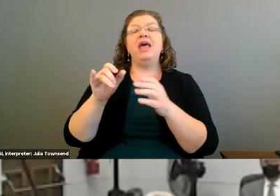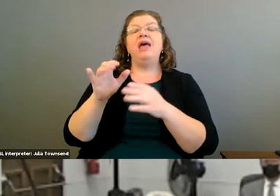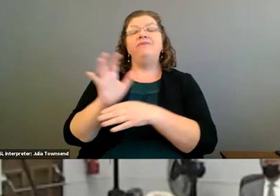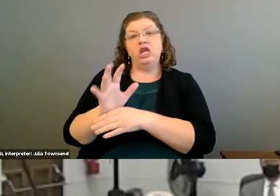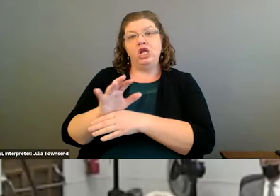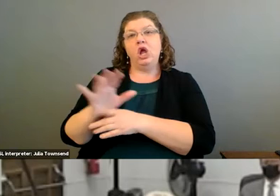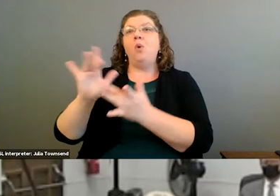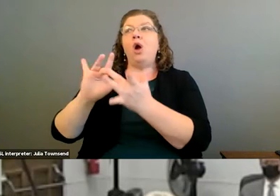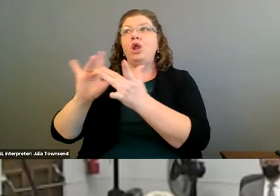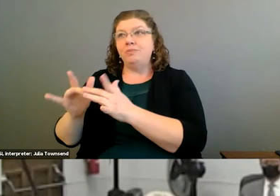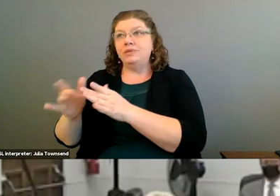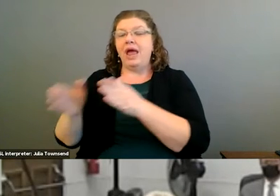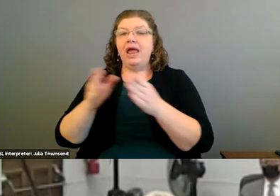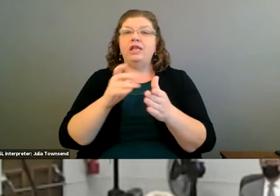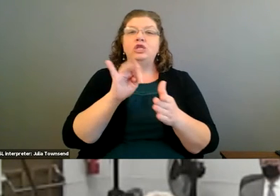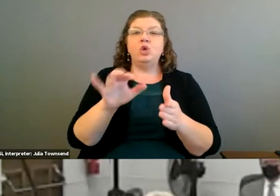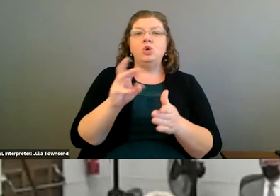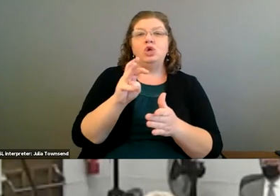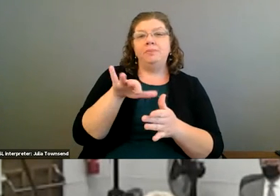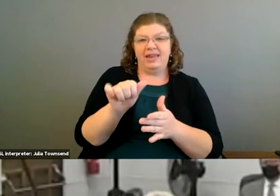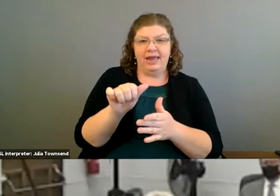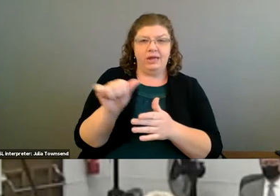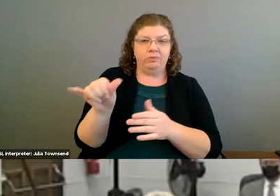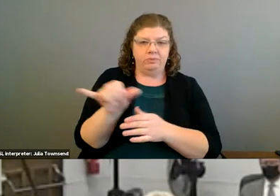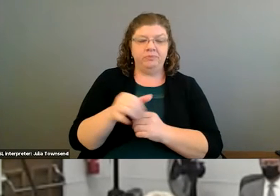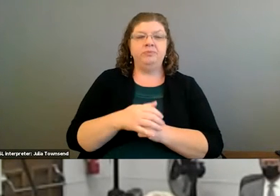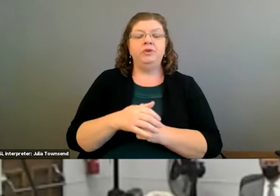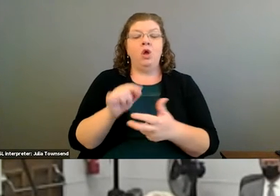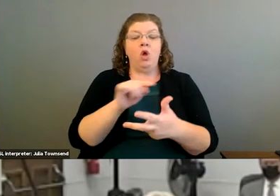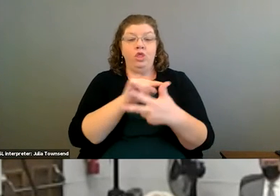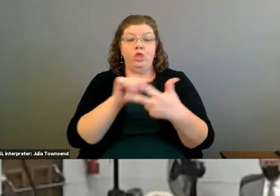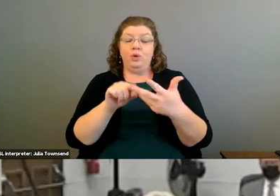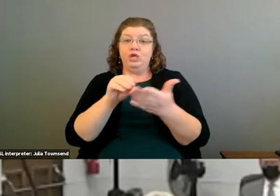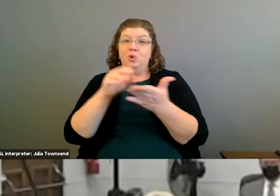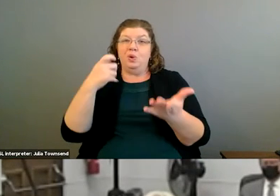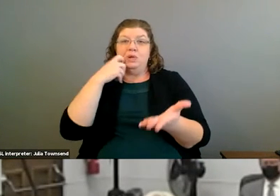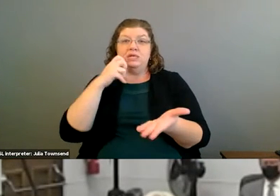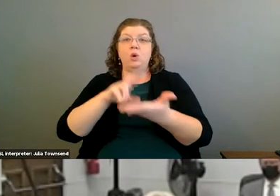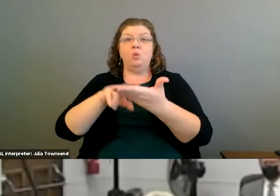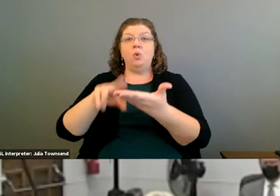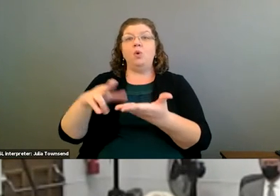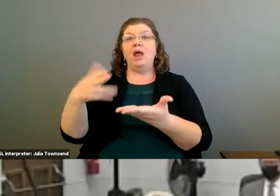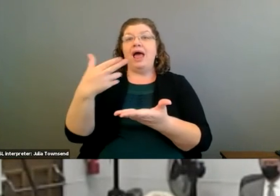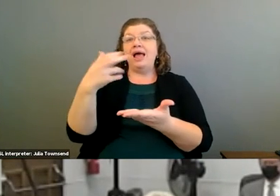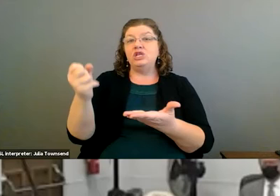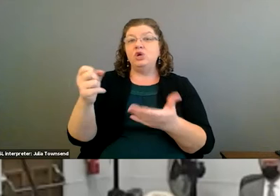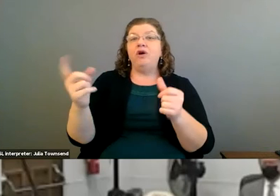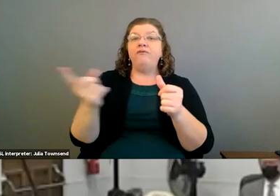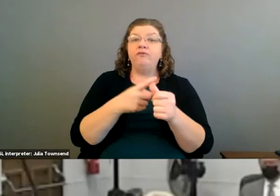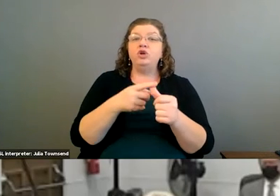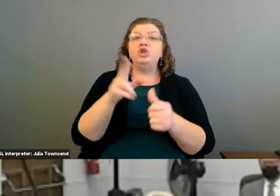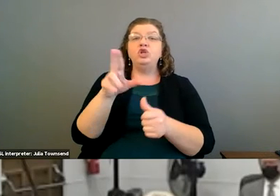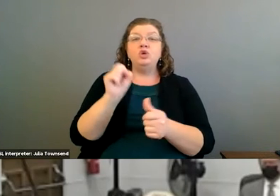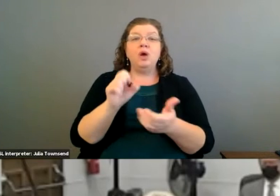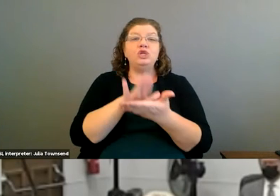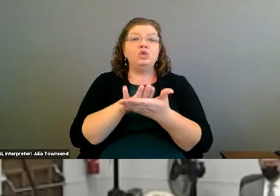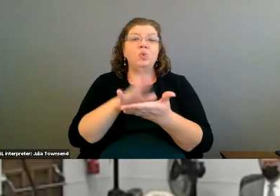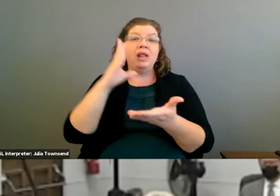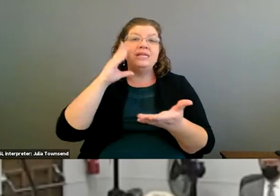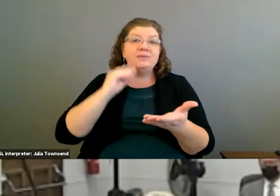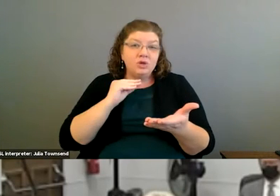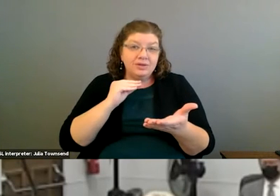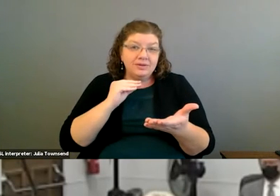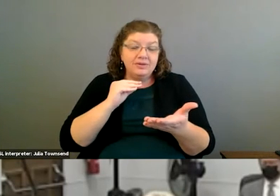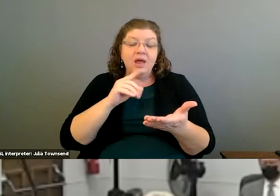del superintendente los viernes, en el sitio web y en los canales de redes sociales. Esos 3 estudiantes recientemente se matricularon en las preparatorias como su primera